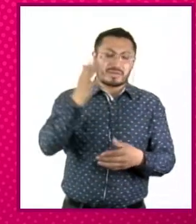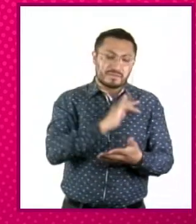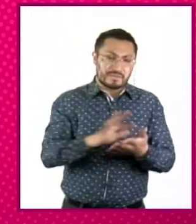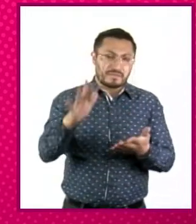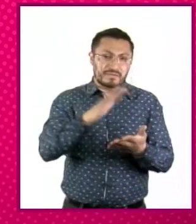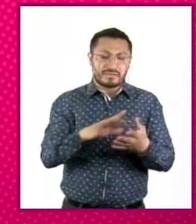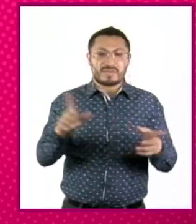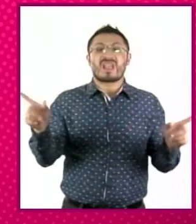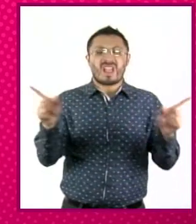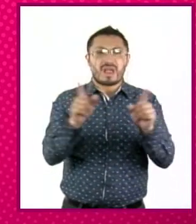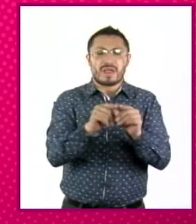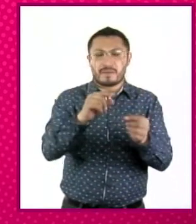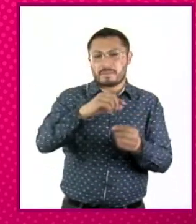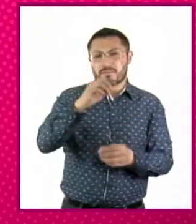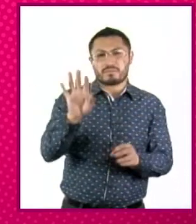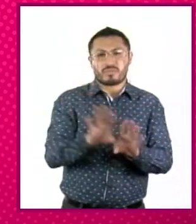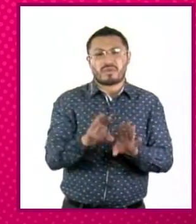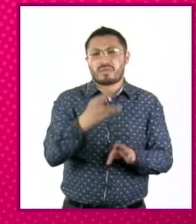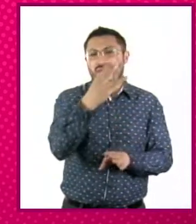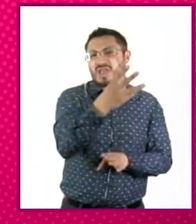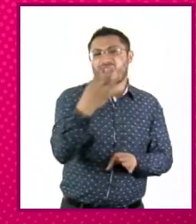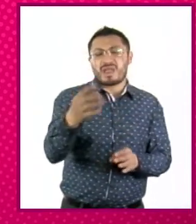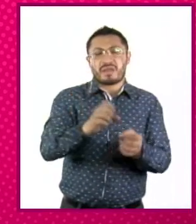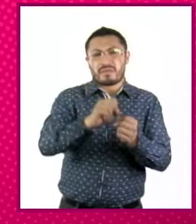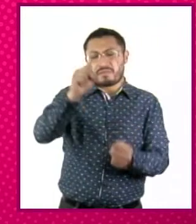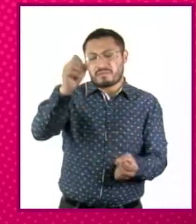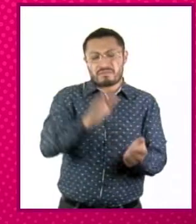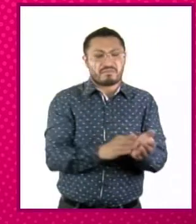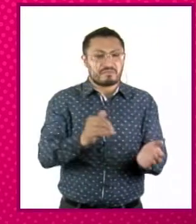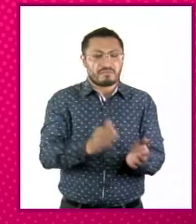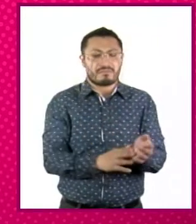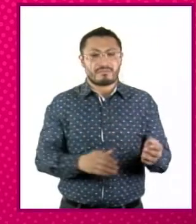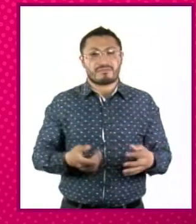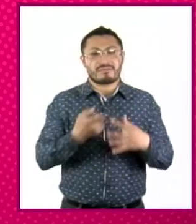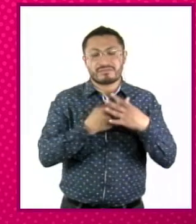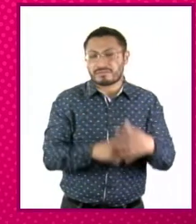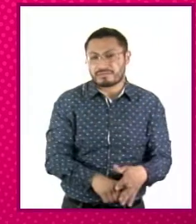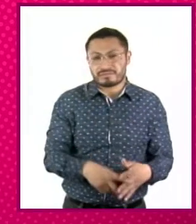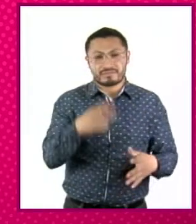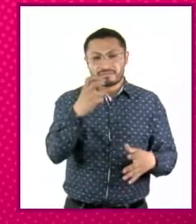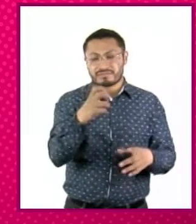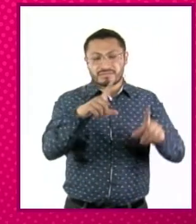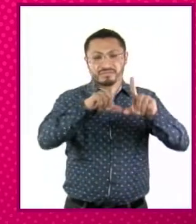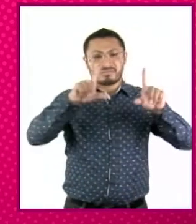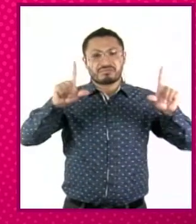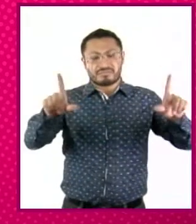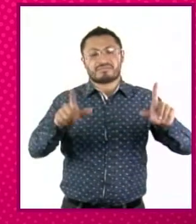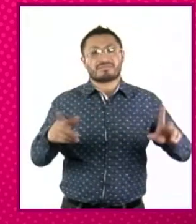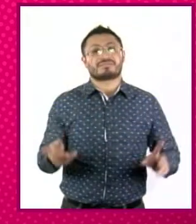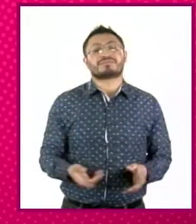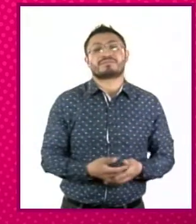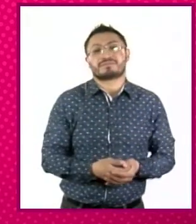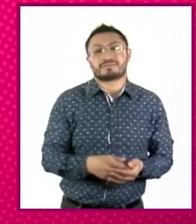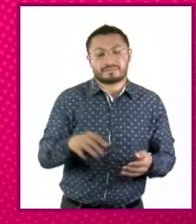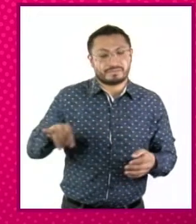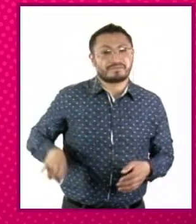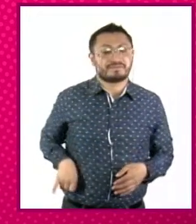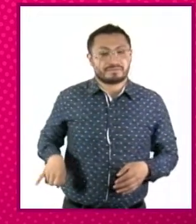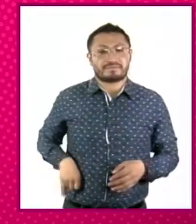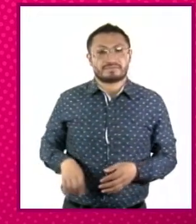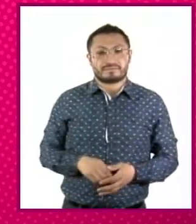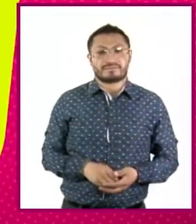muy cortita, unas escasas 3-4 páginas, y al principio es en donde viene este preámbulo que es tan